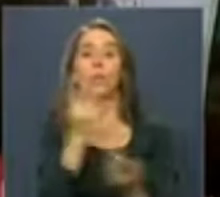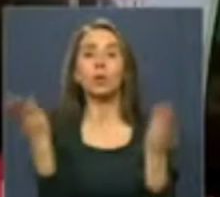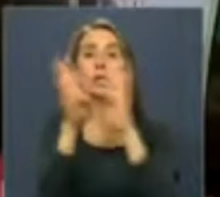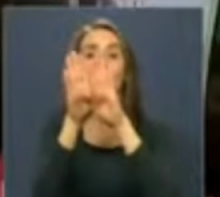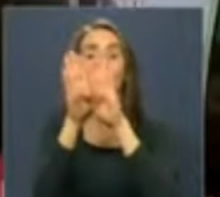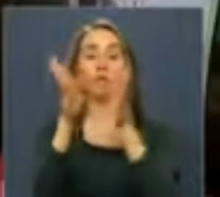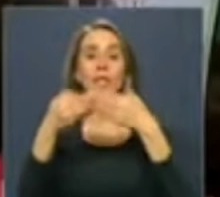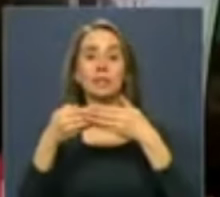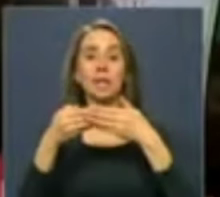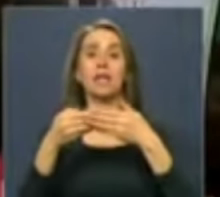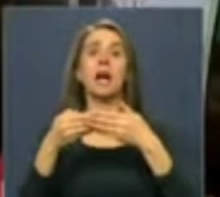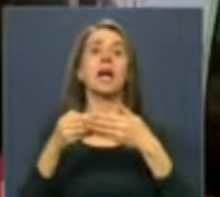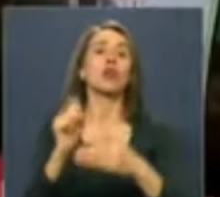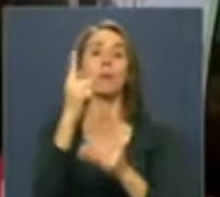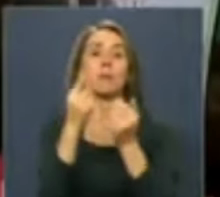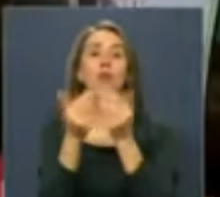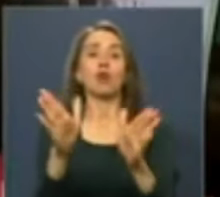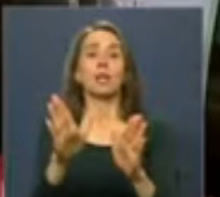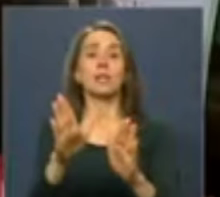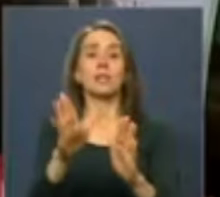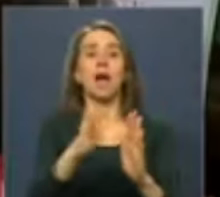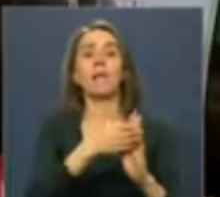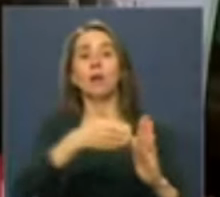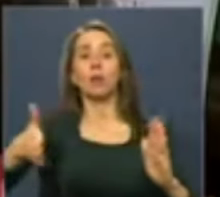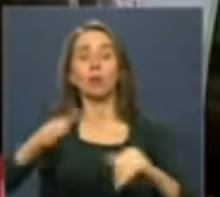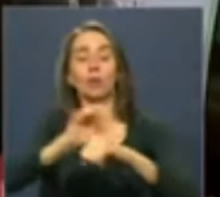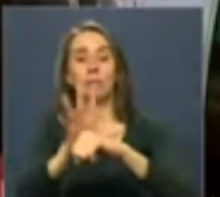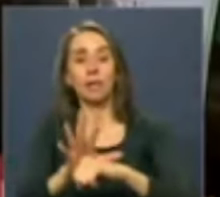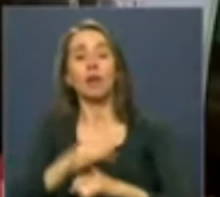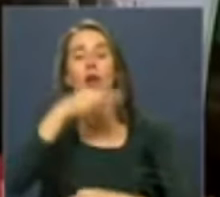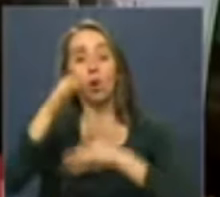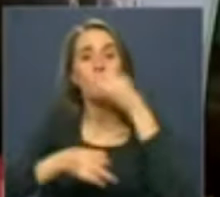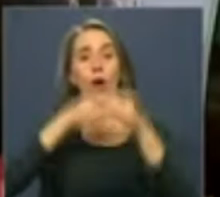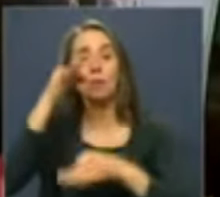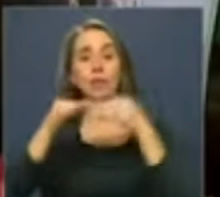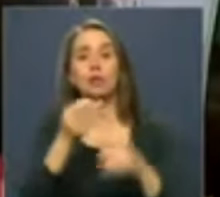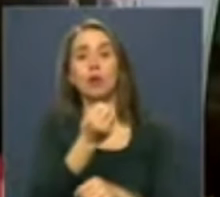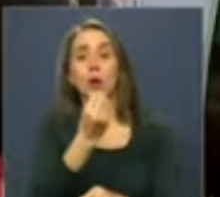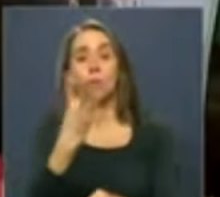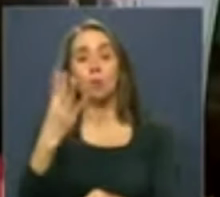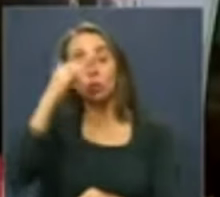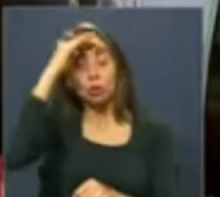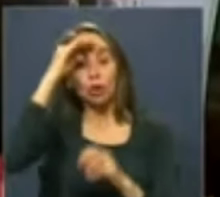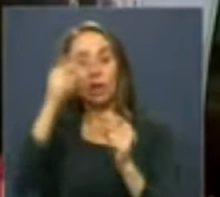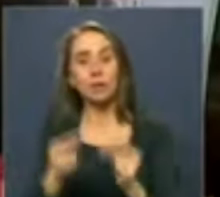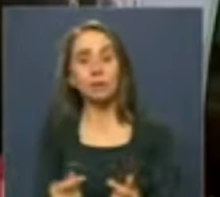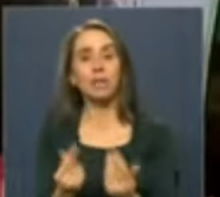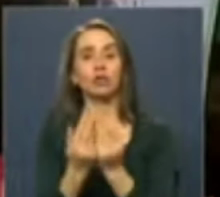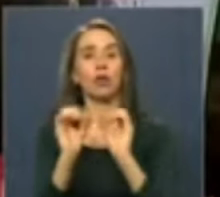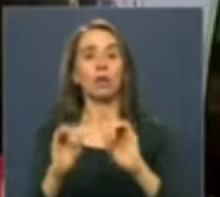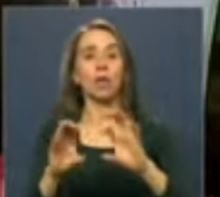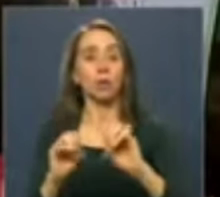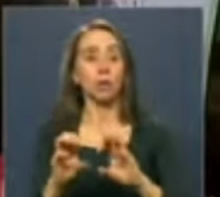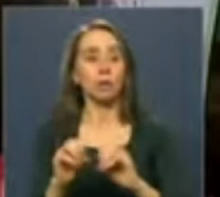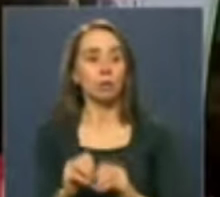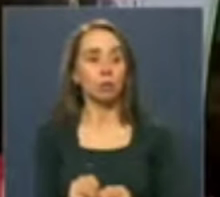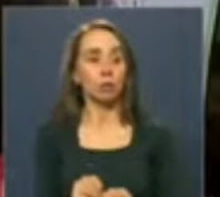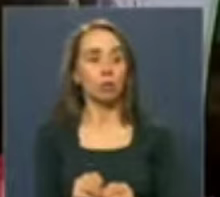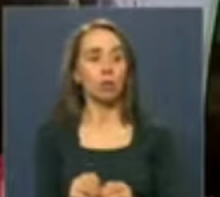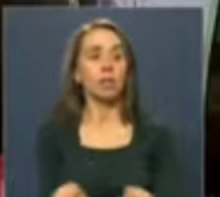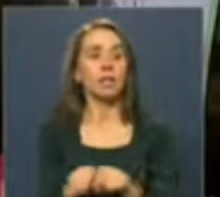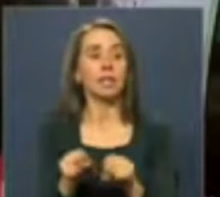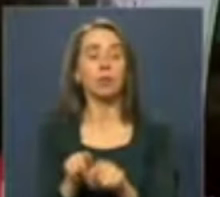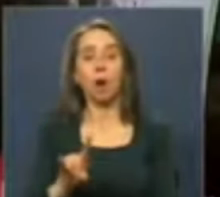todo el mundo las escuelas han sido lo último que se cierra y lo primero que se abre lo han señalado